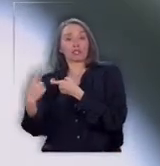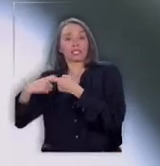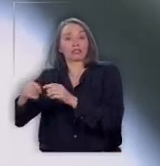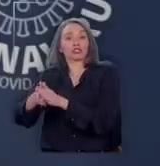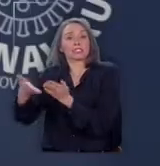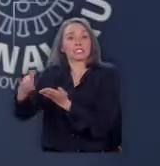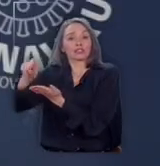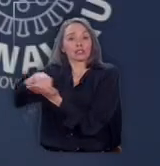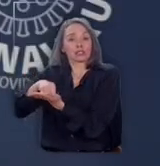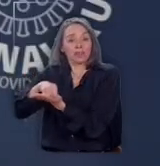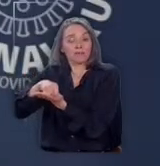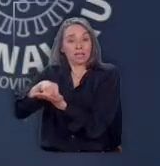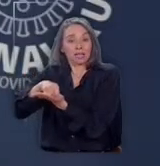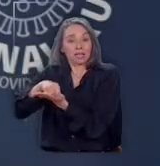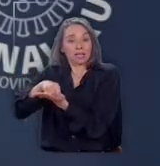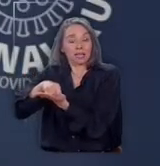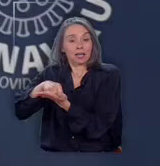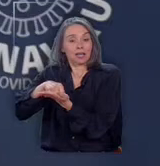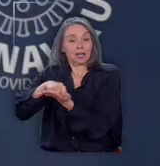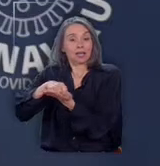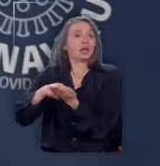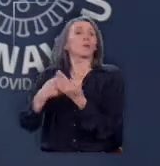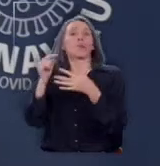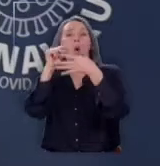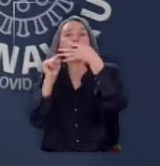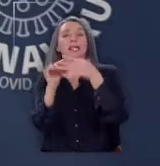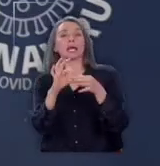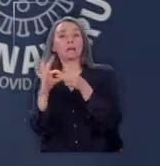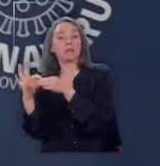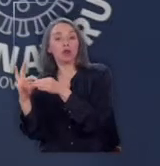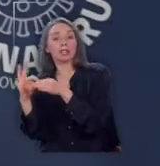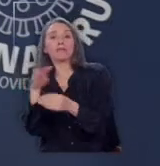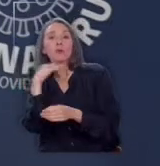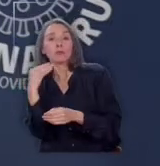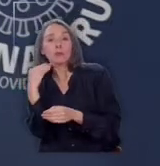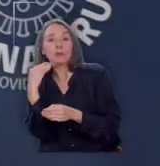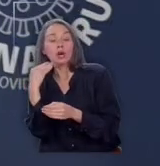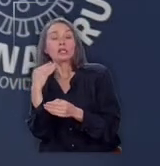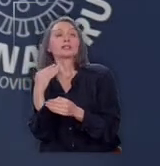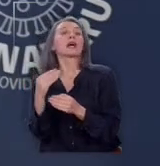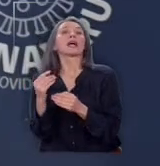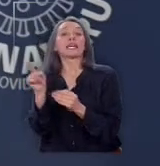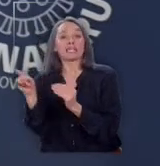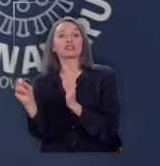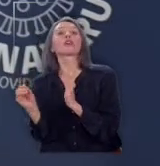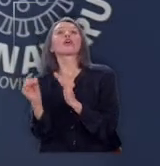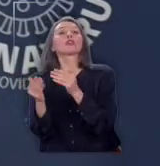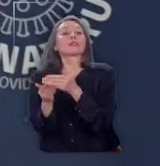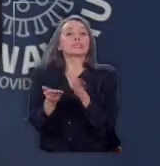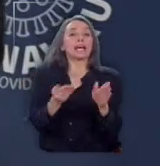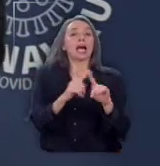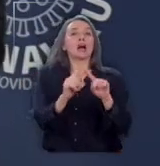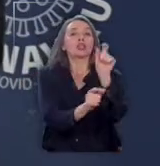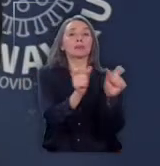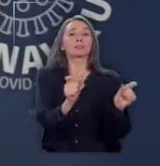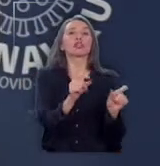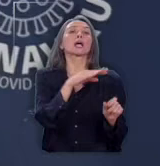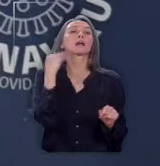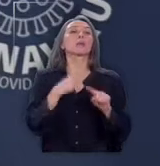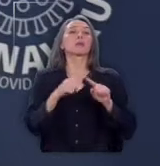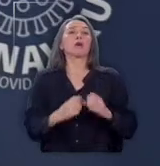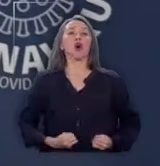registro civil en cualquiera de las causales excluyendo aquellos que fallecen por otras causas por